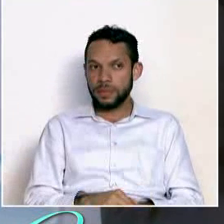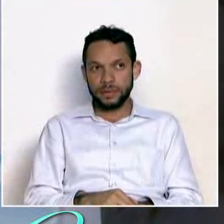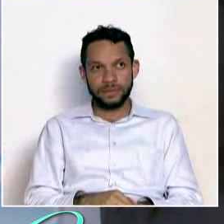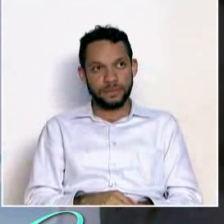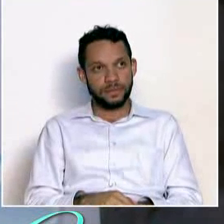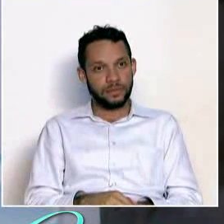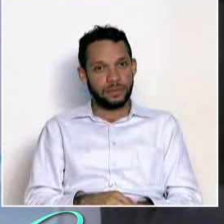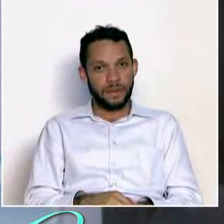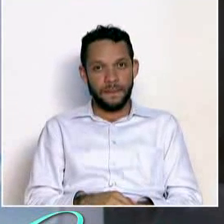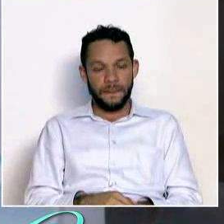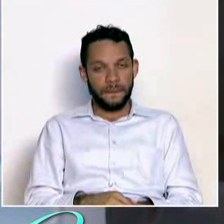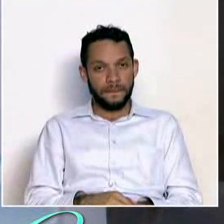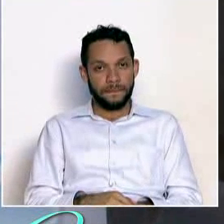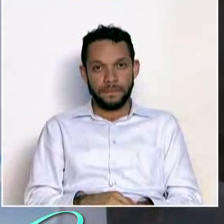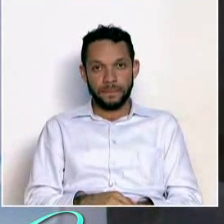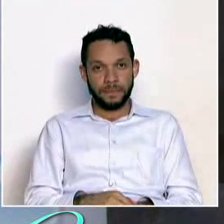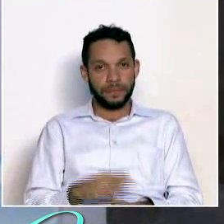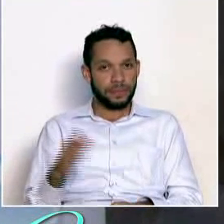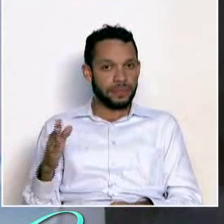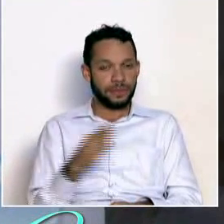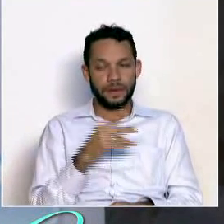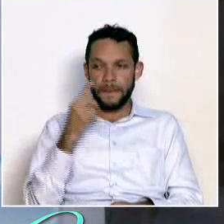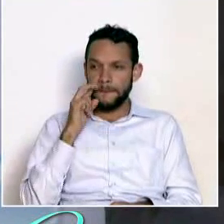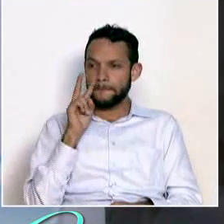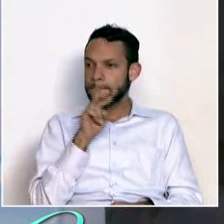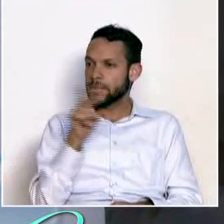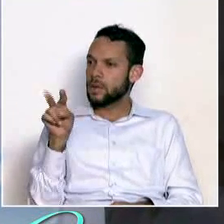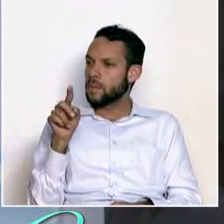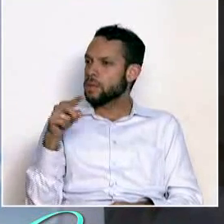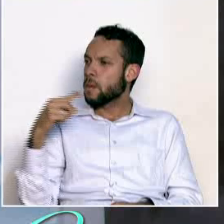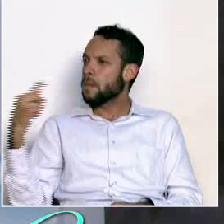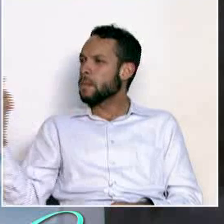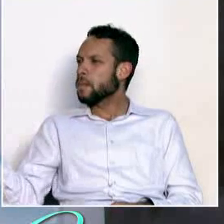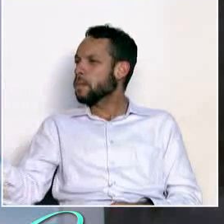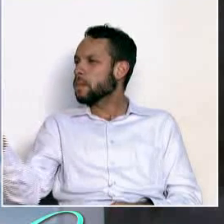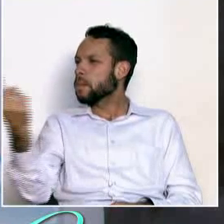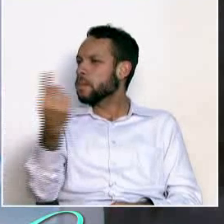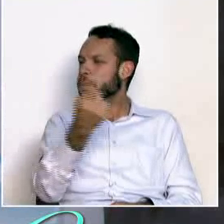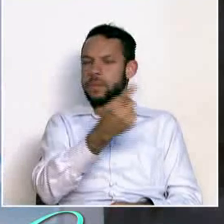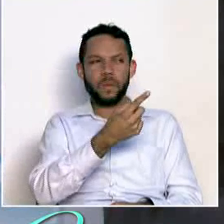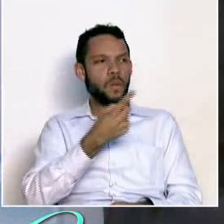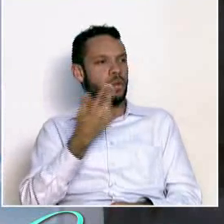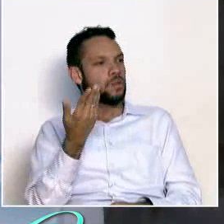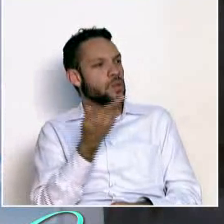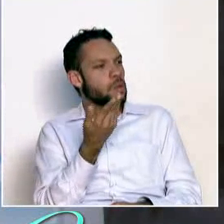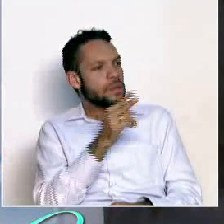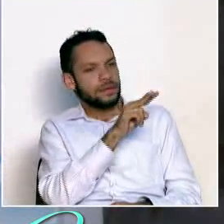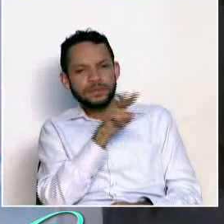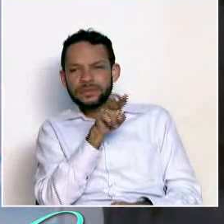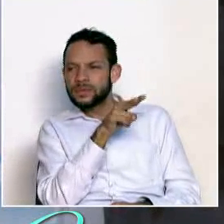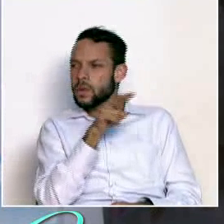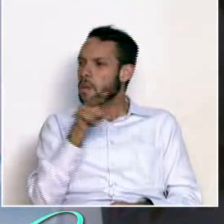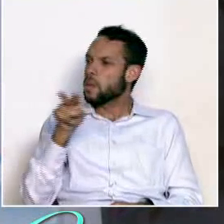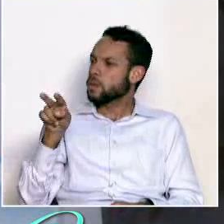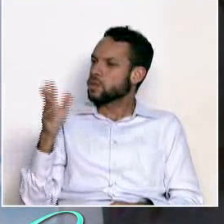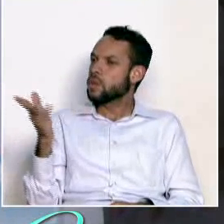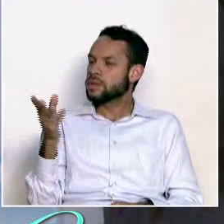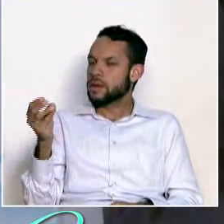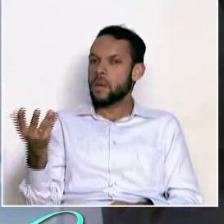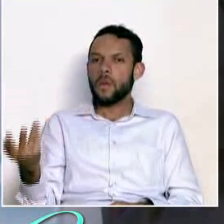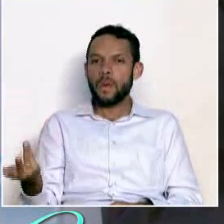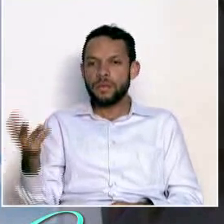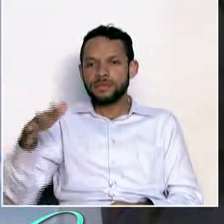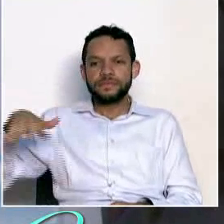No. Quiero que mires a tu alrededor y dime en qué lugar te encuentras. ¿Cómo es ese lugar?